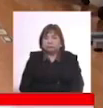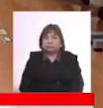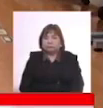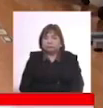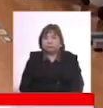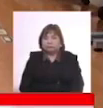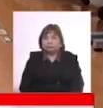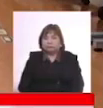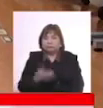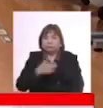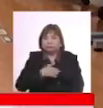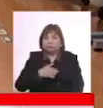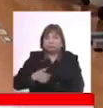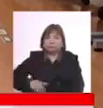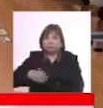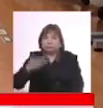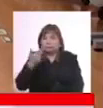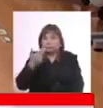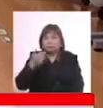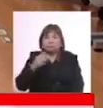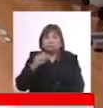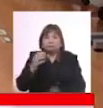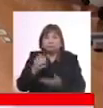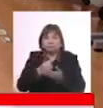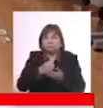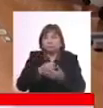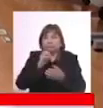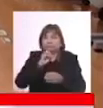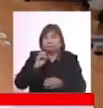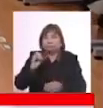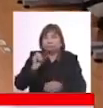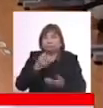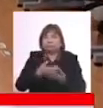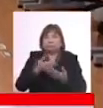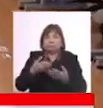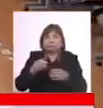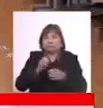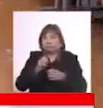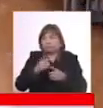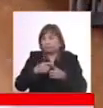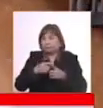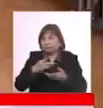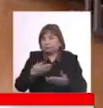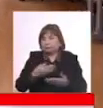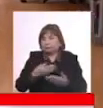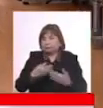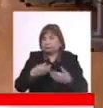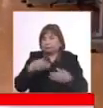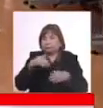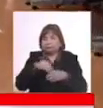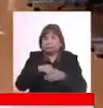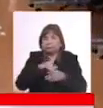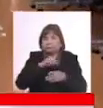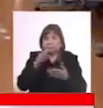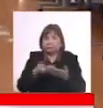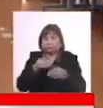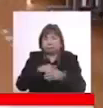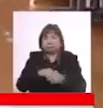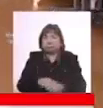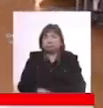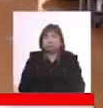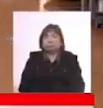El presidente ha votado 13 congresistas a favor, 0 en contra y 0 abstenciones. Ha sido votado por unanimidad, señor